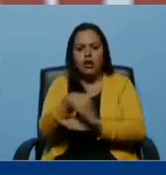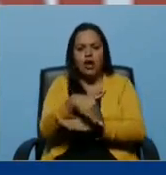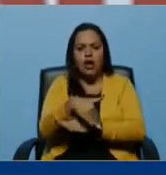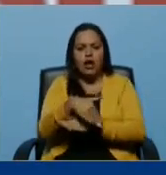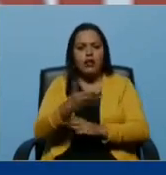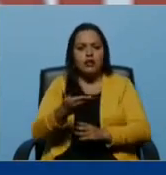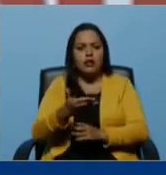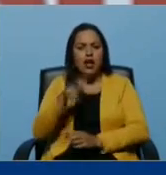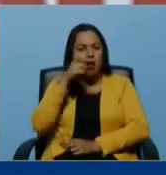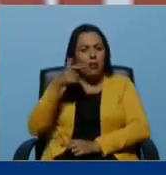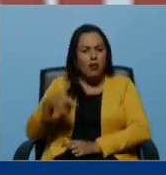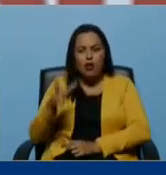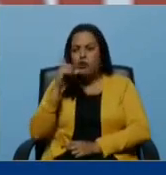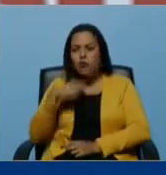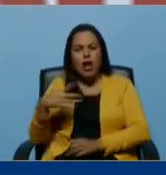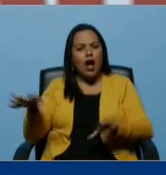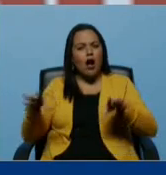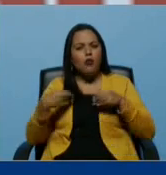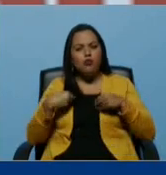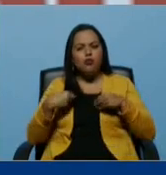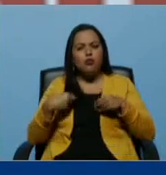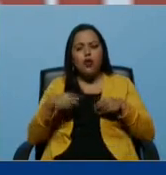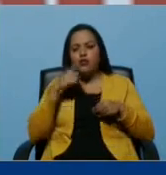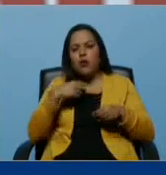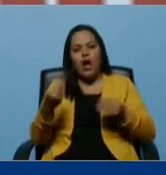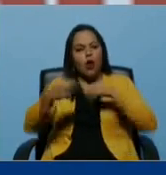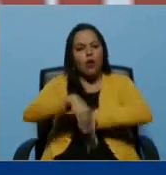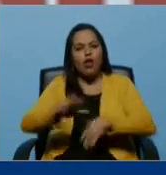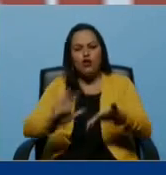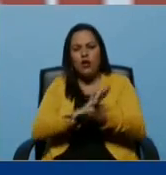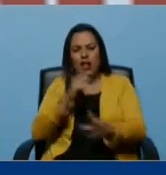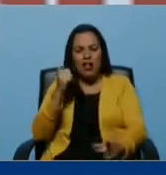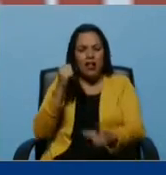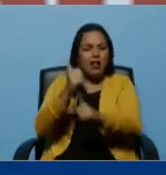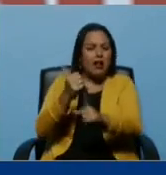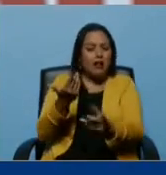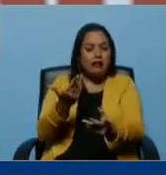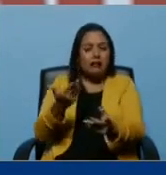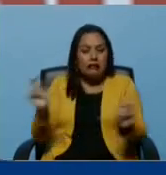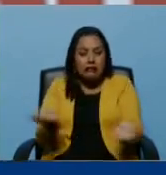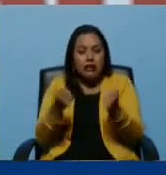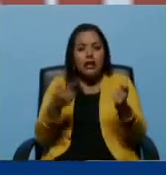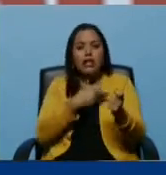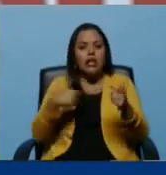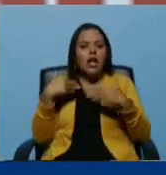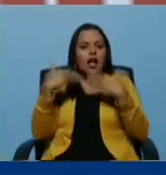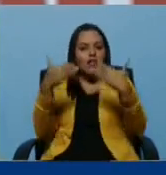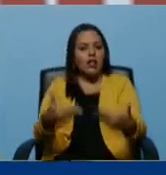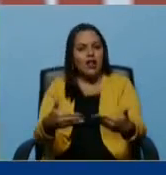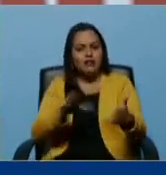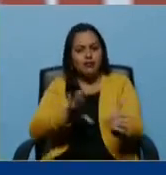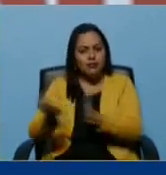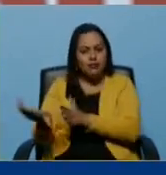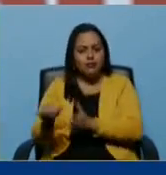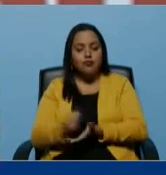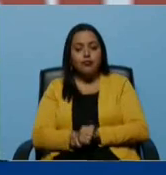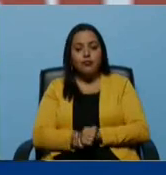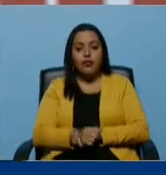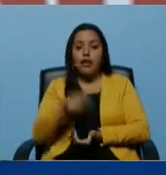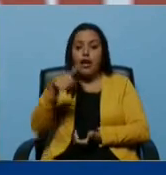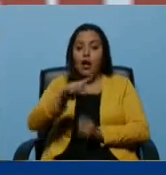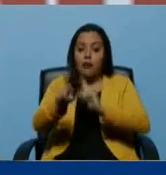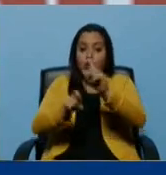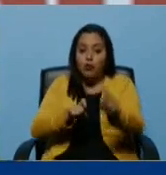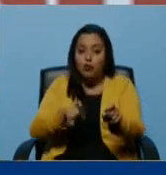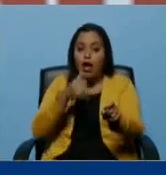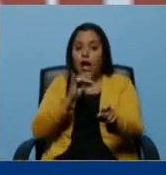pueblo rechazó esas amenazas y se siente empoderado para seguir adelante. De manera que esa consulta creo que ha